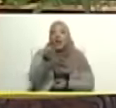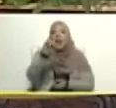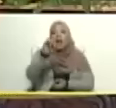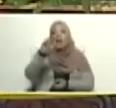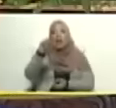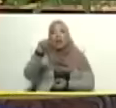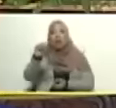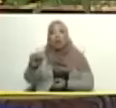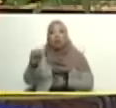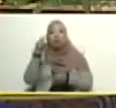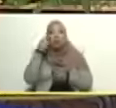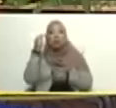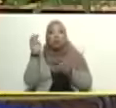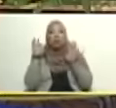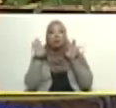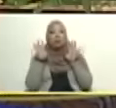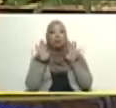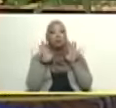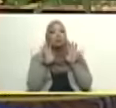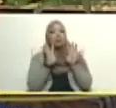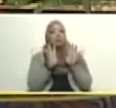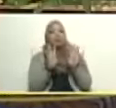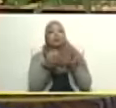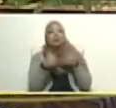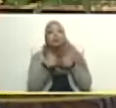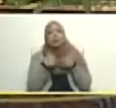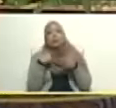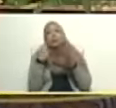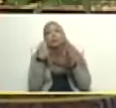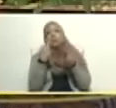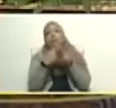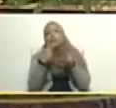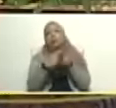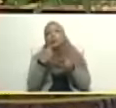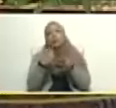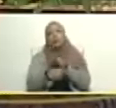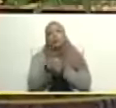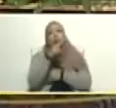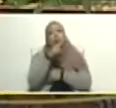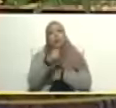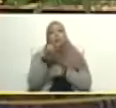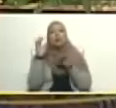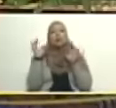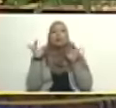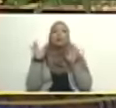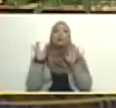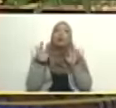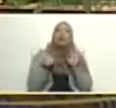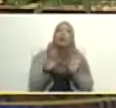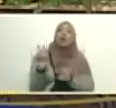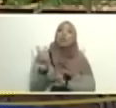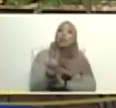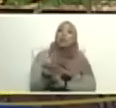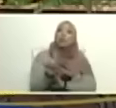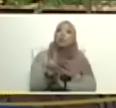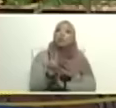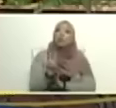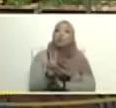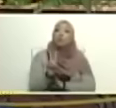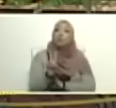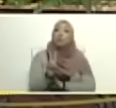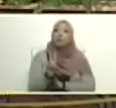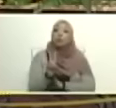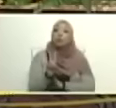Yo creo que es la hora de mirar ese éxodo de personas a las cuales se